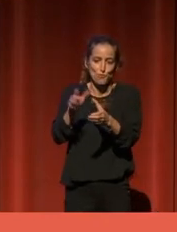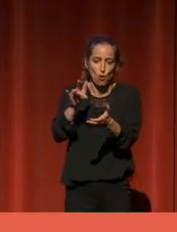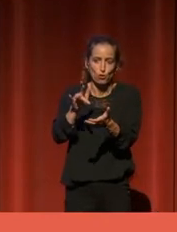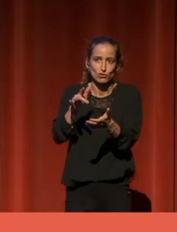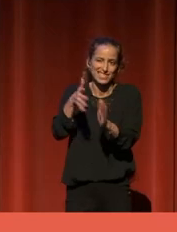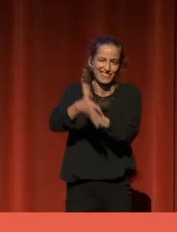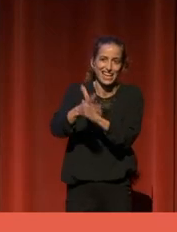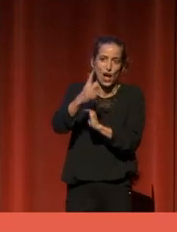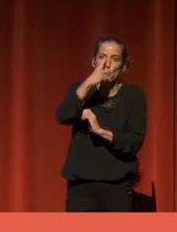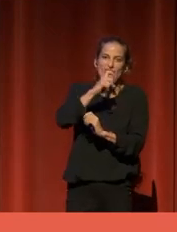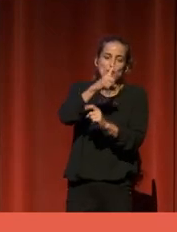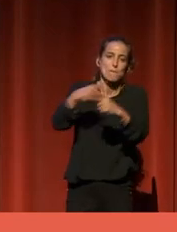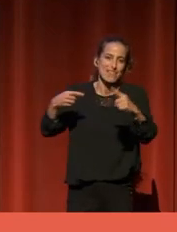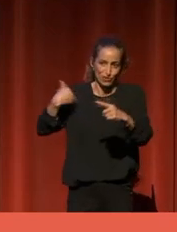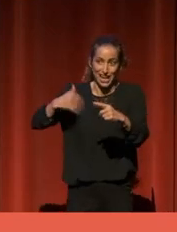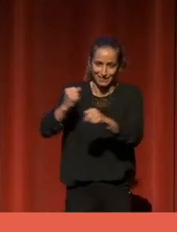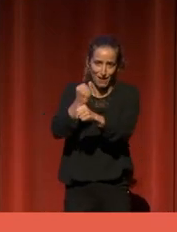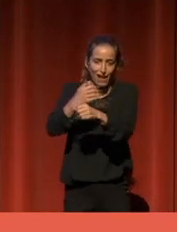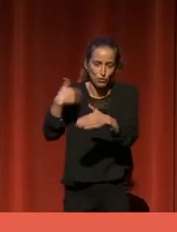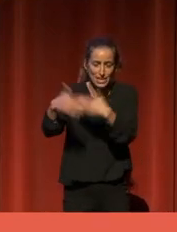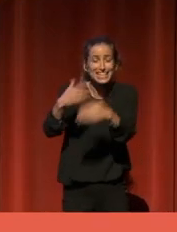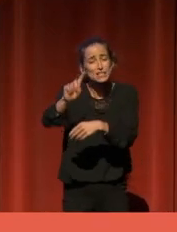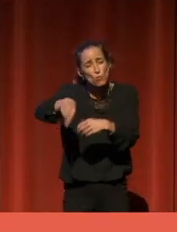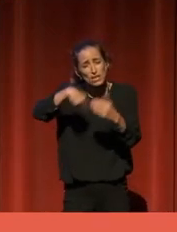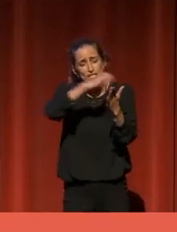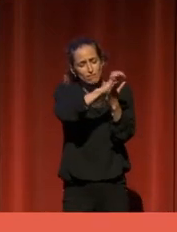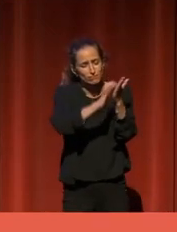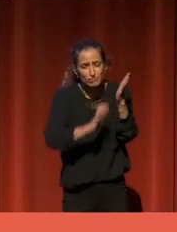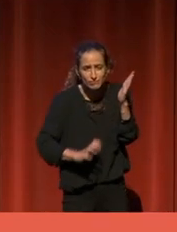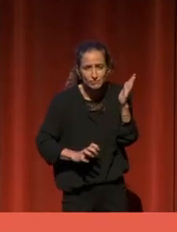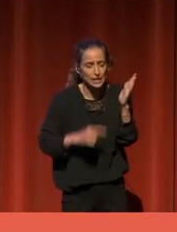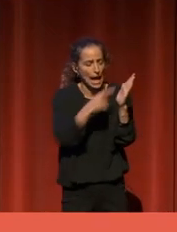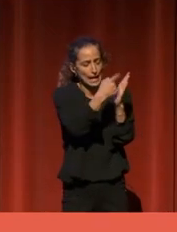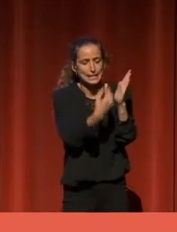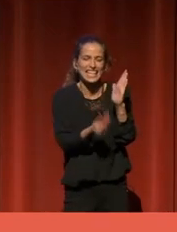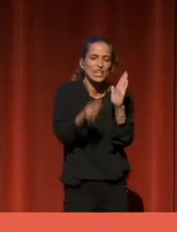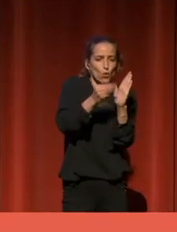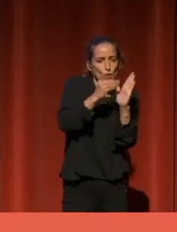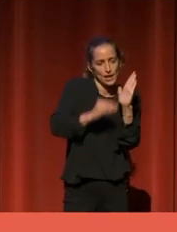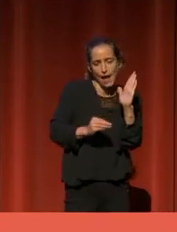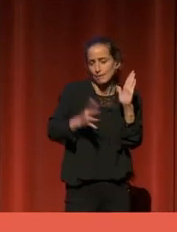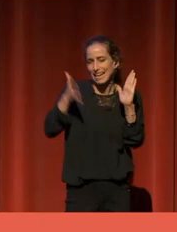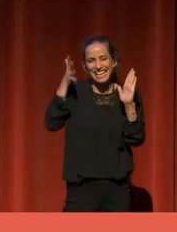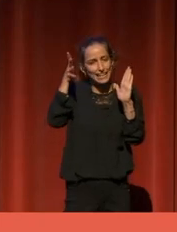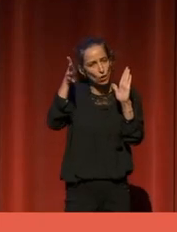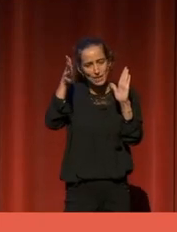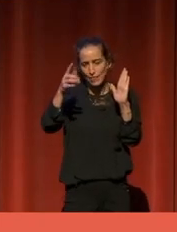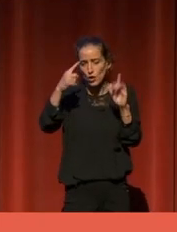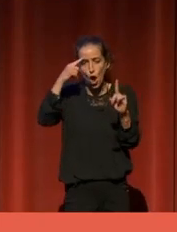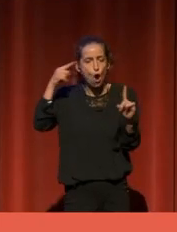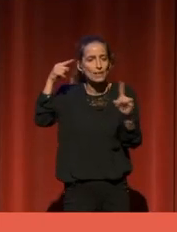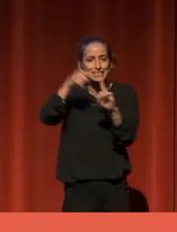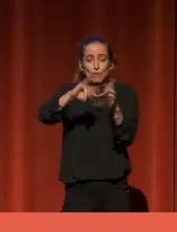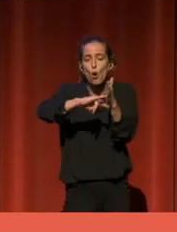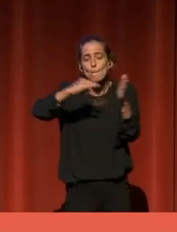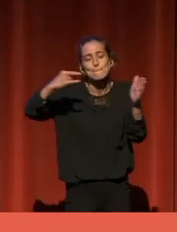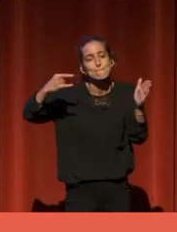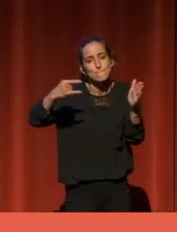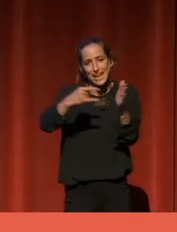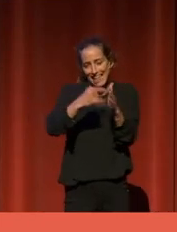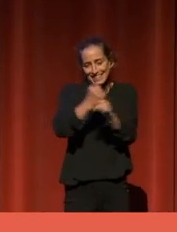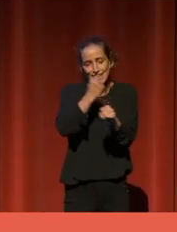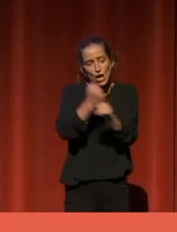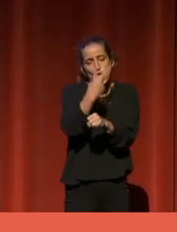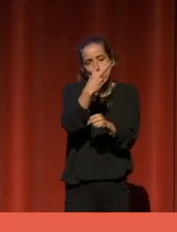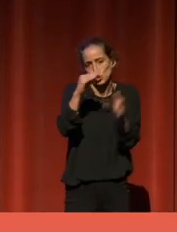después van a redactar un informe que incluirá unas recomendaciones para el plan de trabajo 2026